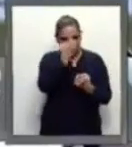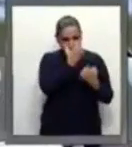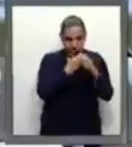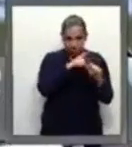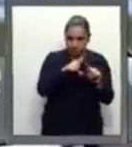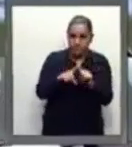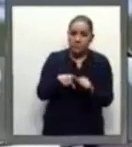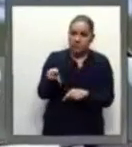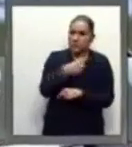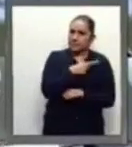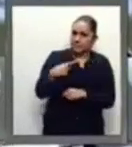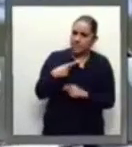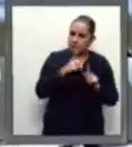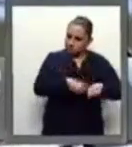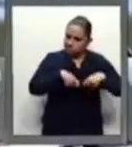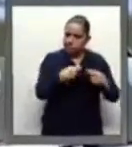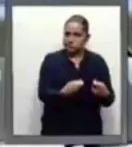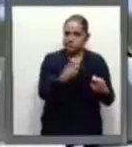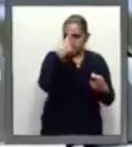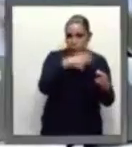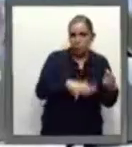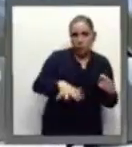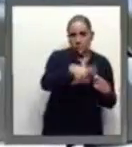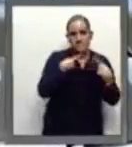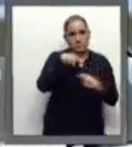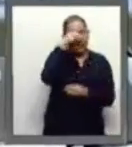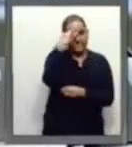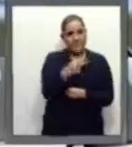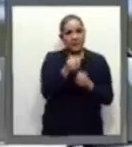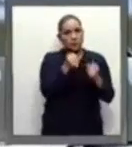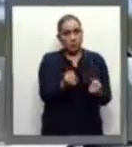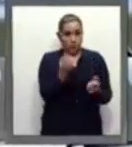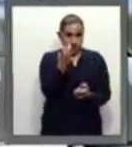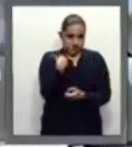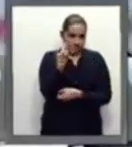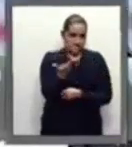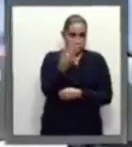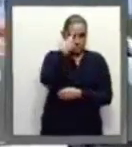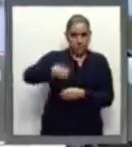seguridad a todos los mexicanos y por ello les pido votemos a favor para que se presente